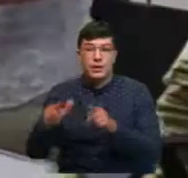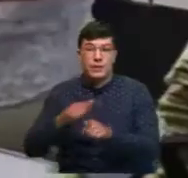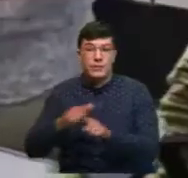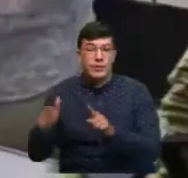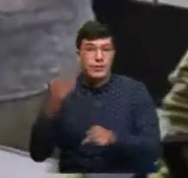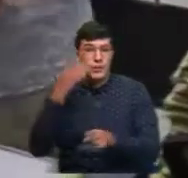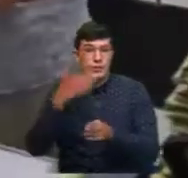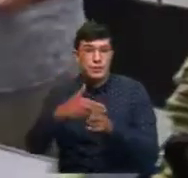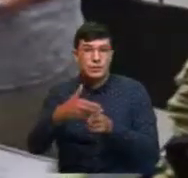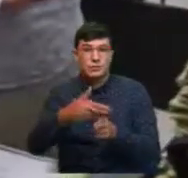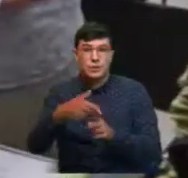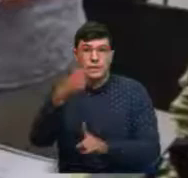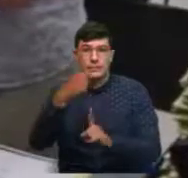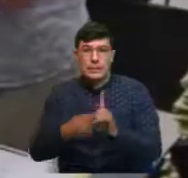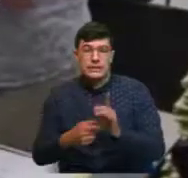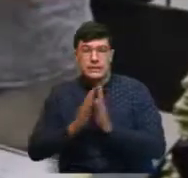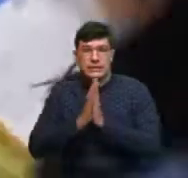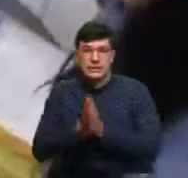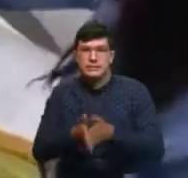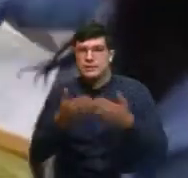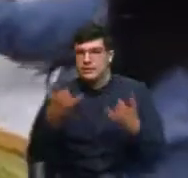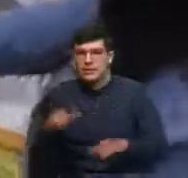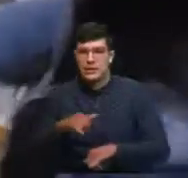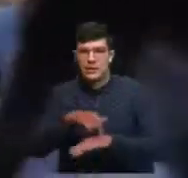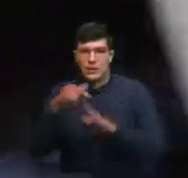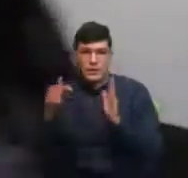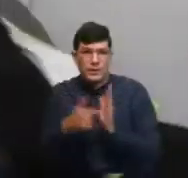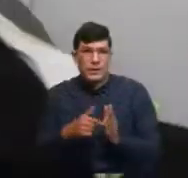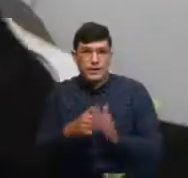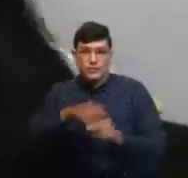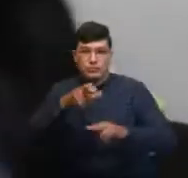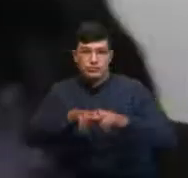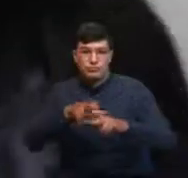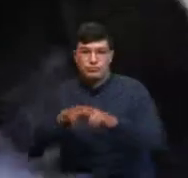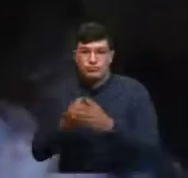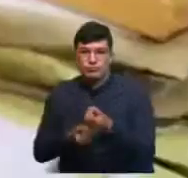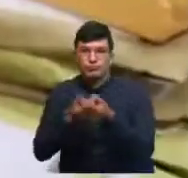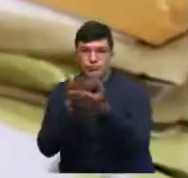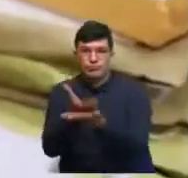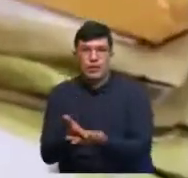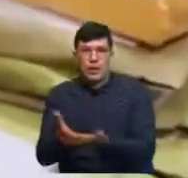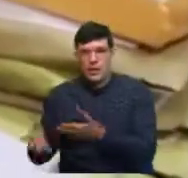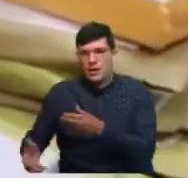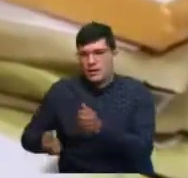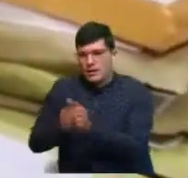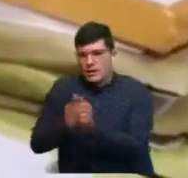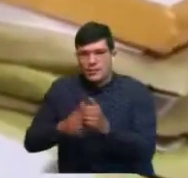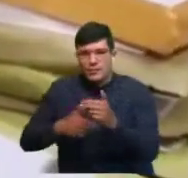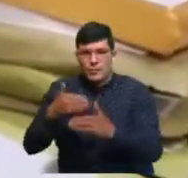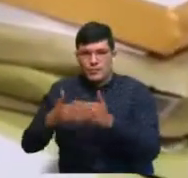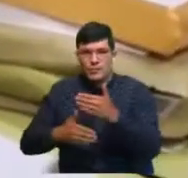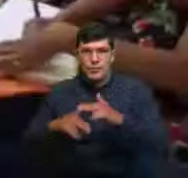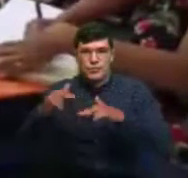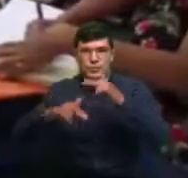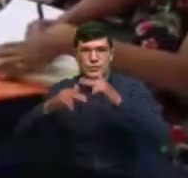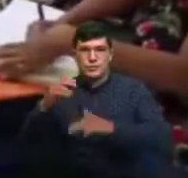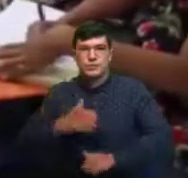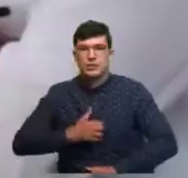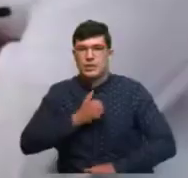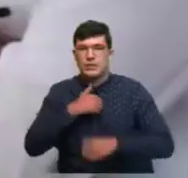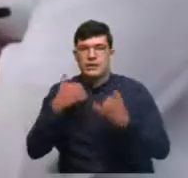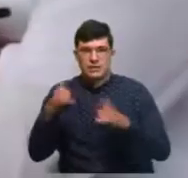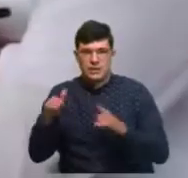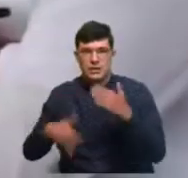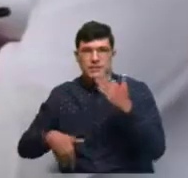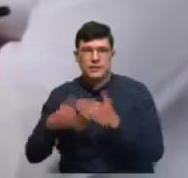esté entregado en las instituciones educativas para que vaya junto con el proceso de obra civil que ya inició. Este